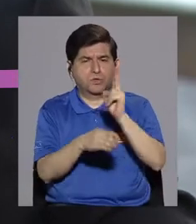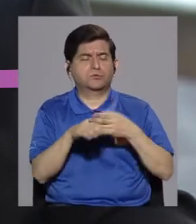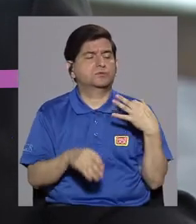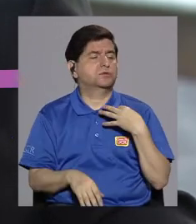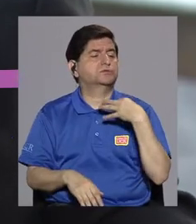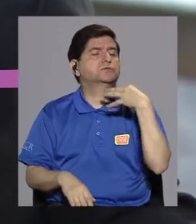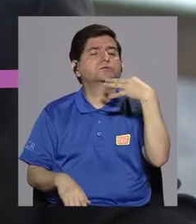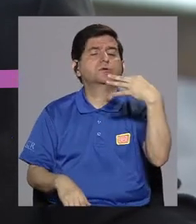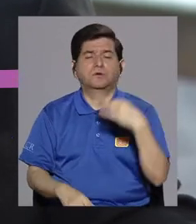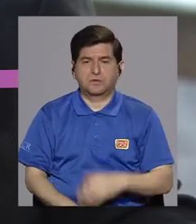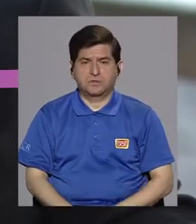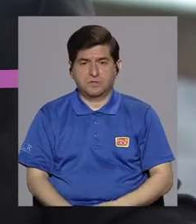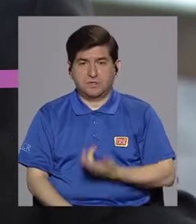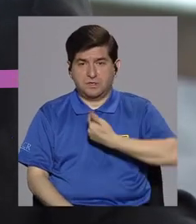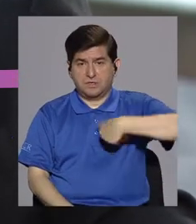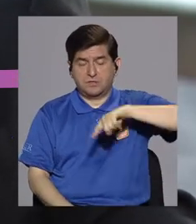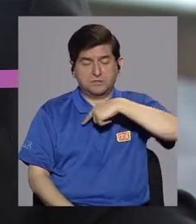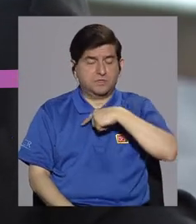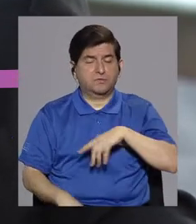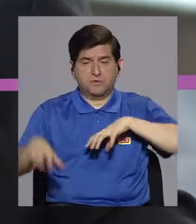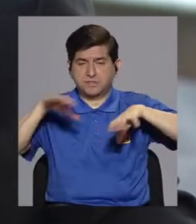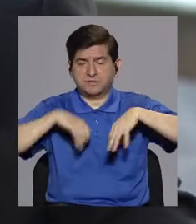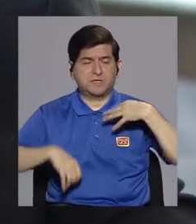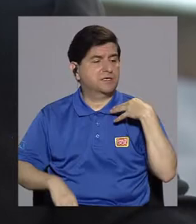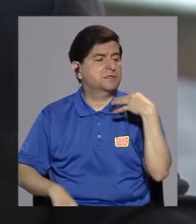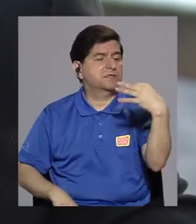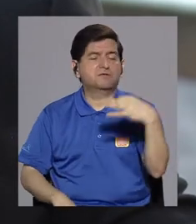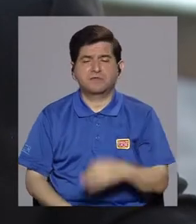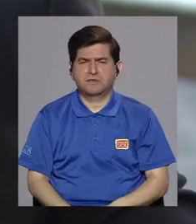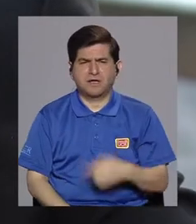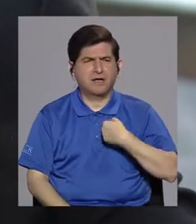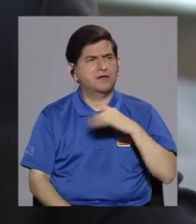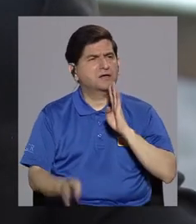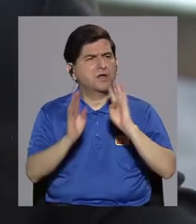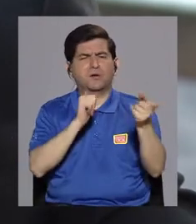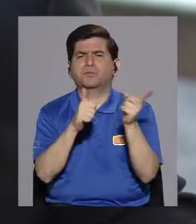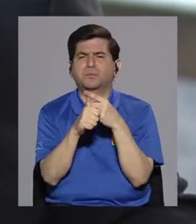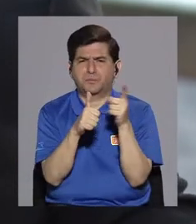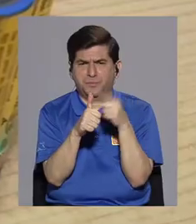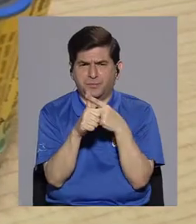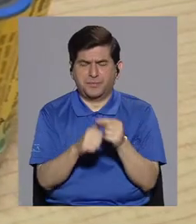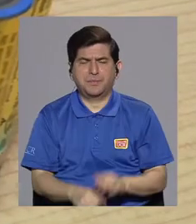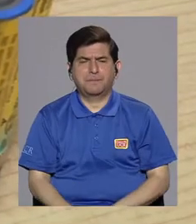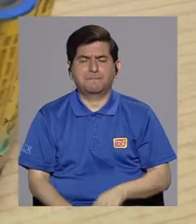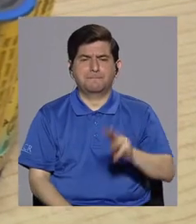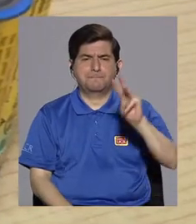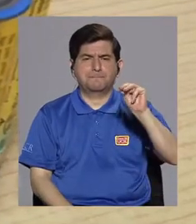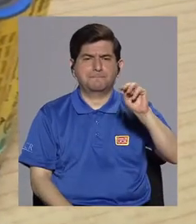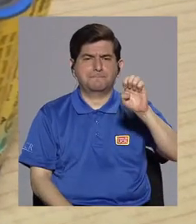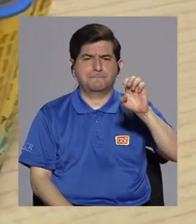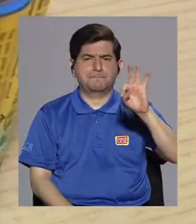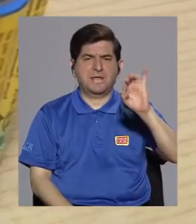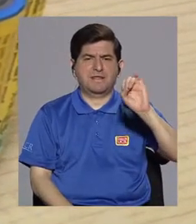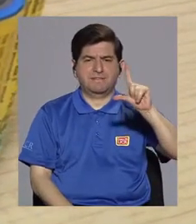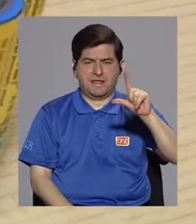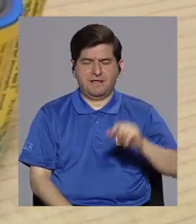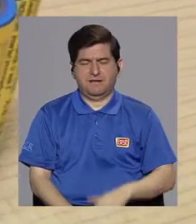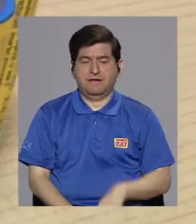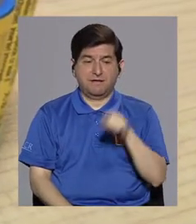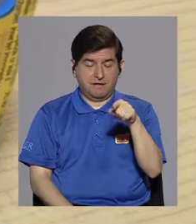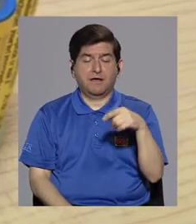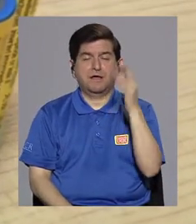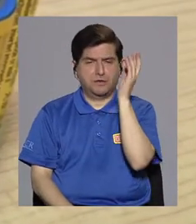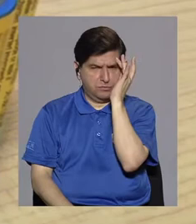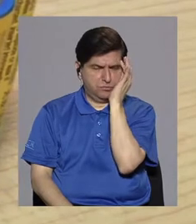usamos cotidianamente en nuestra vida diaria. Uh-huh. Me voy a referir primero al metilmercurio, que uh-huh. es